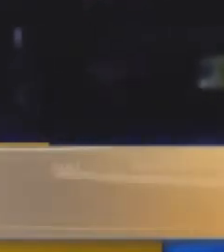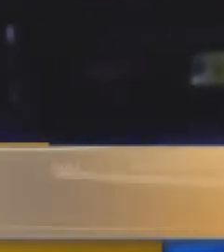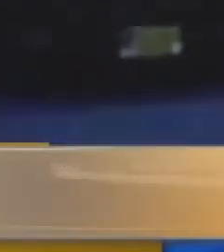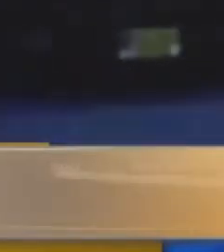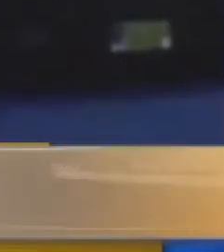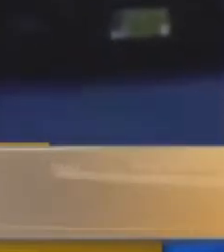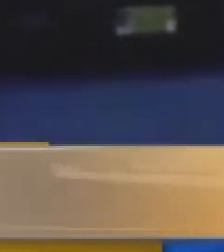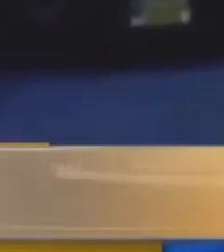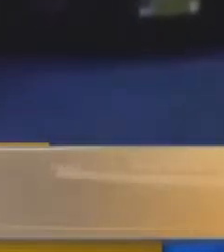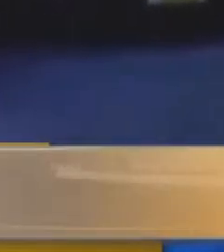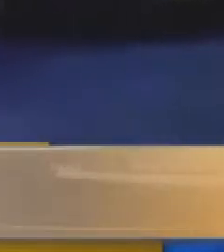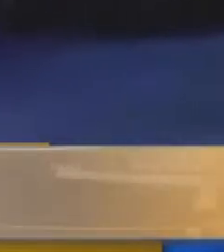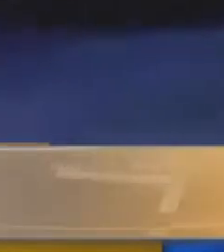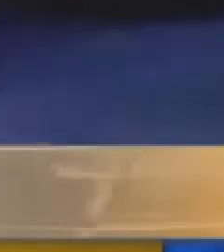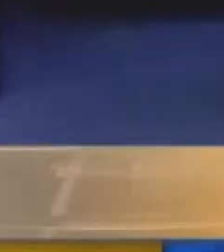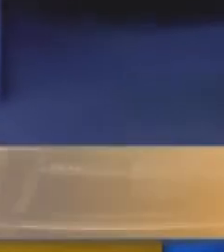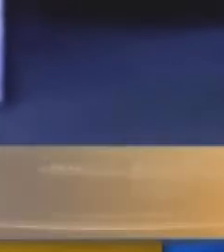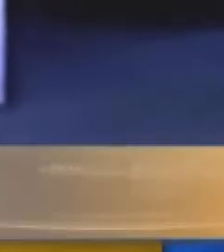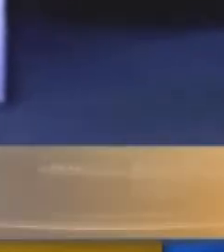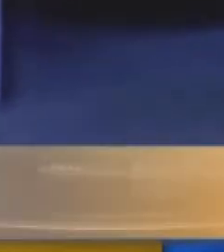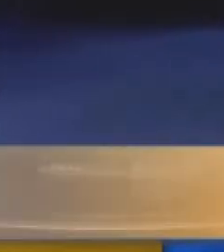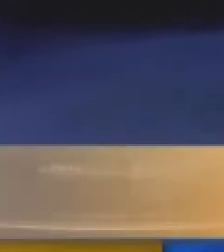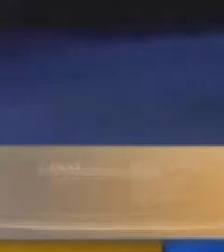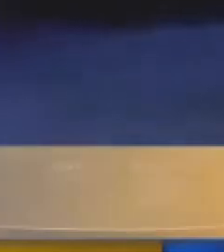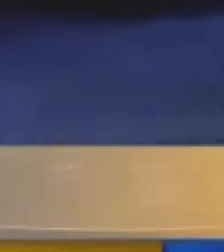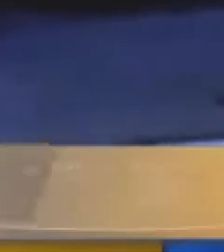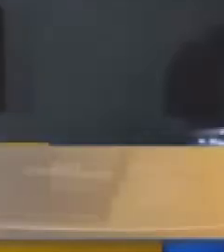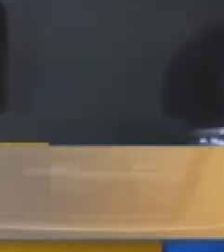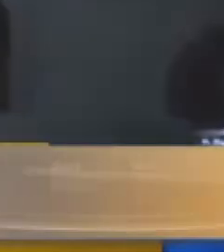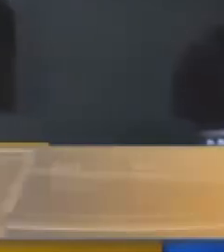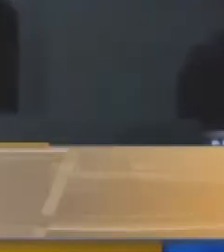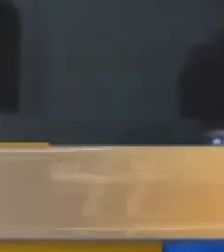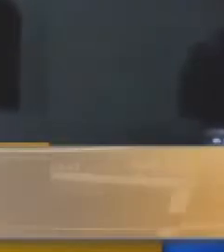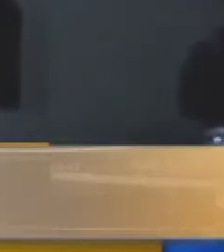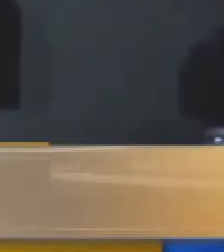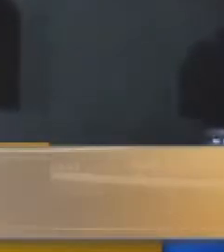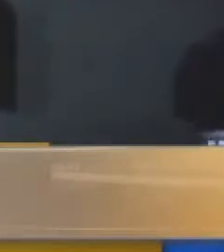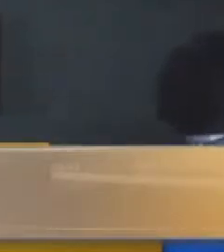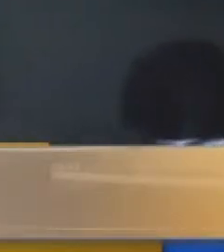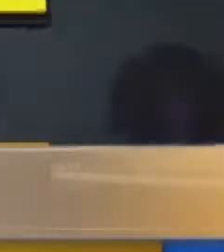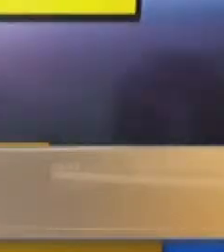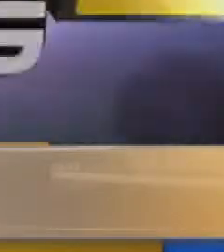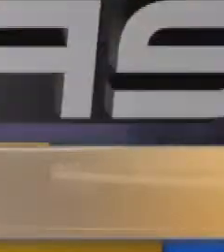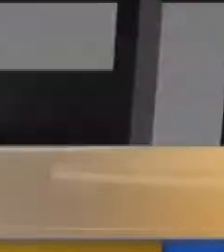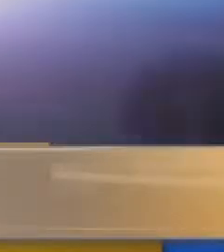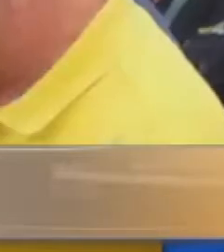por un iracundo motociclista que ingresó a los patios de la inspección a sacar a la fuerza del vehículo que le fue retenido.